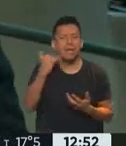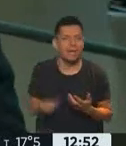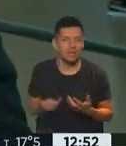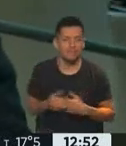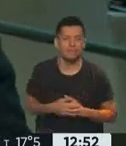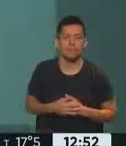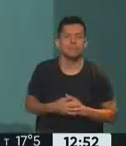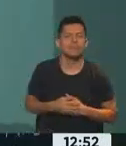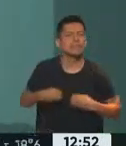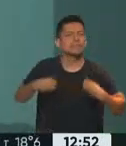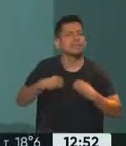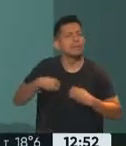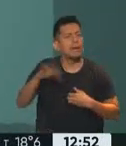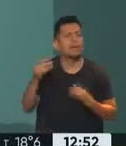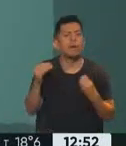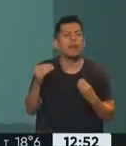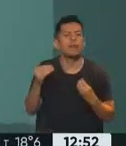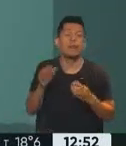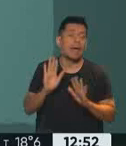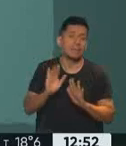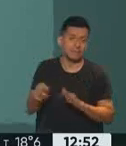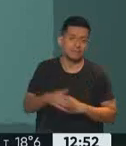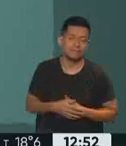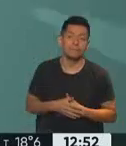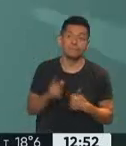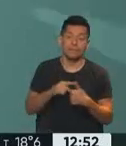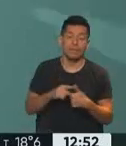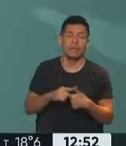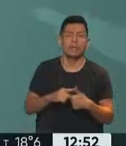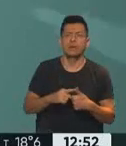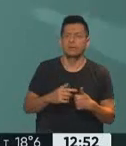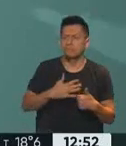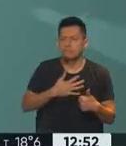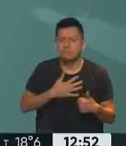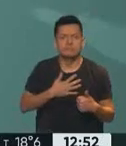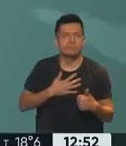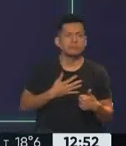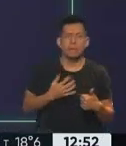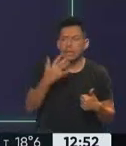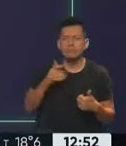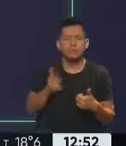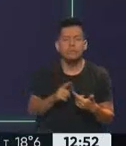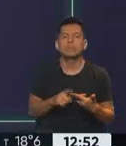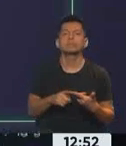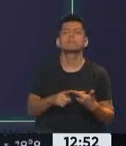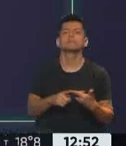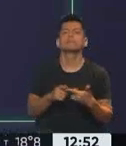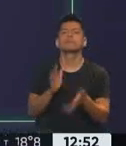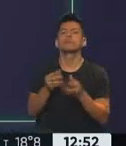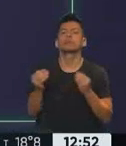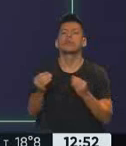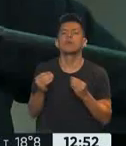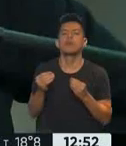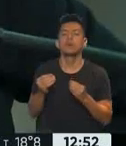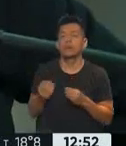los signos fundamentales o cardinales son esos, el de tener falta de aire. Líneas de tratamiento son con dilatadores